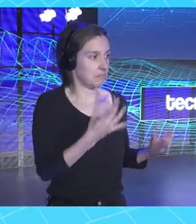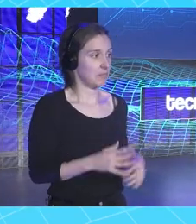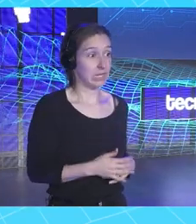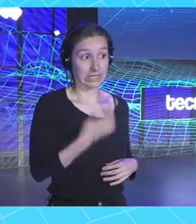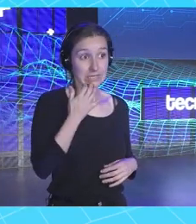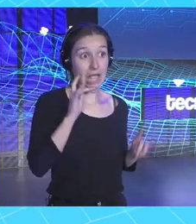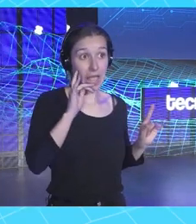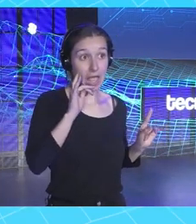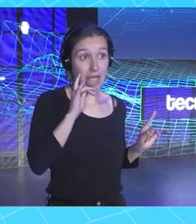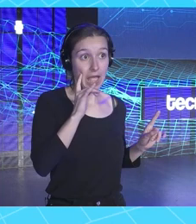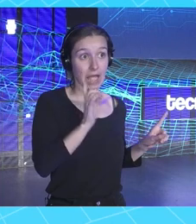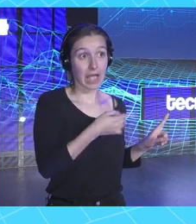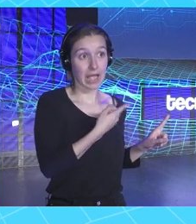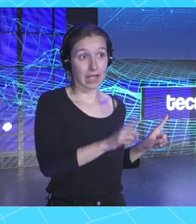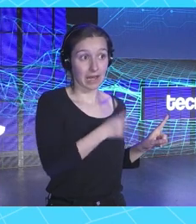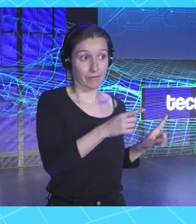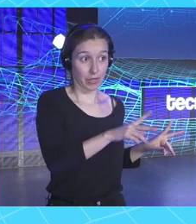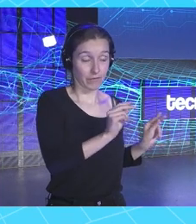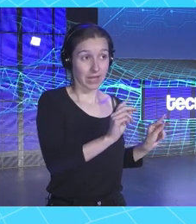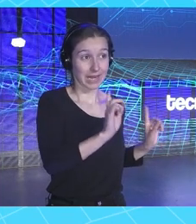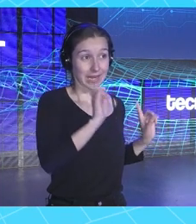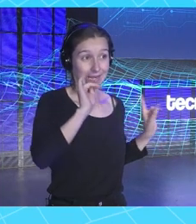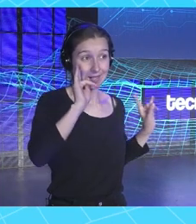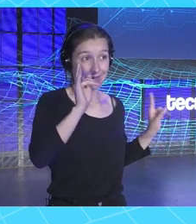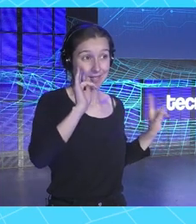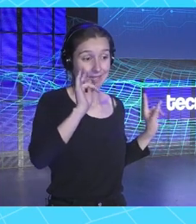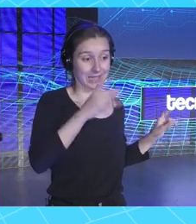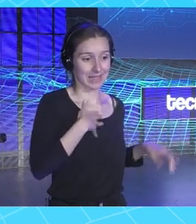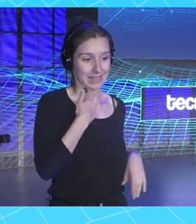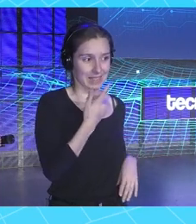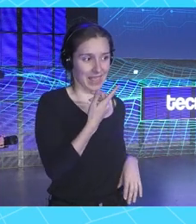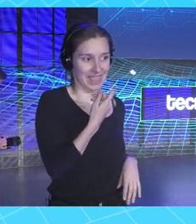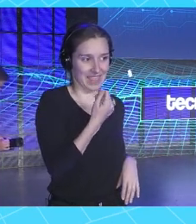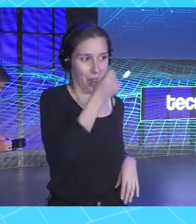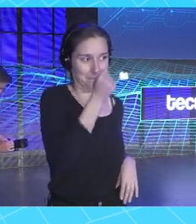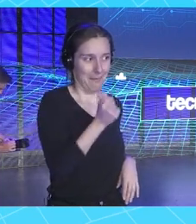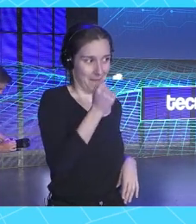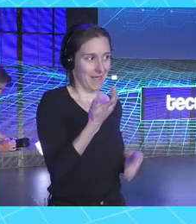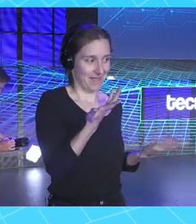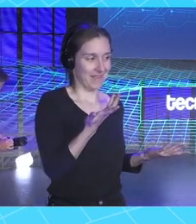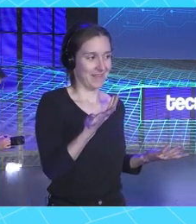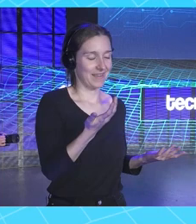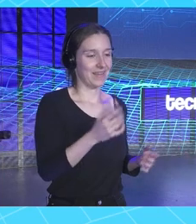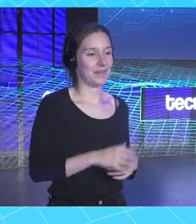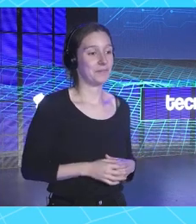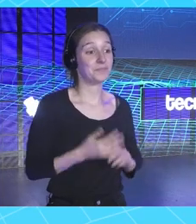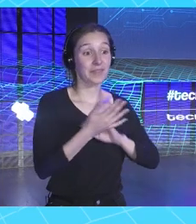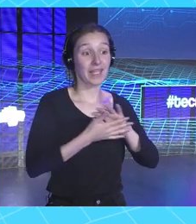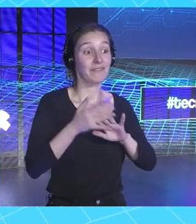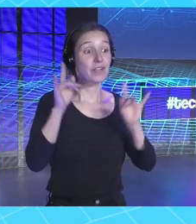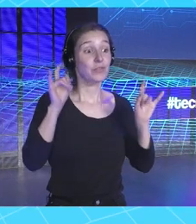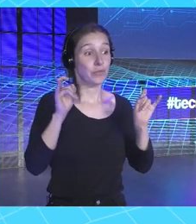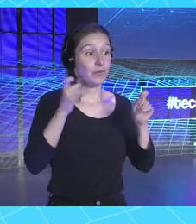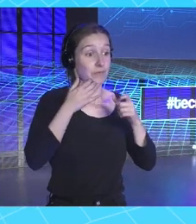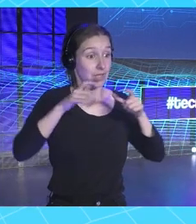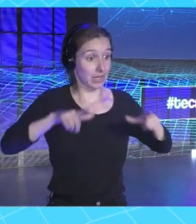lavadora en mi casa escucho porque sé que está haciendo dinero para qué quiero saberlo y hablando del WiFi y